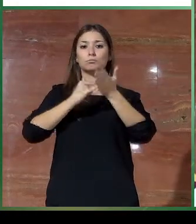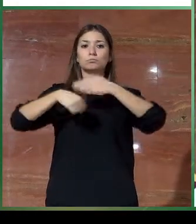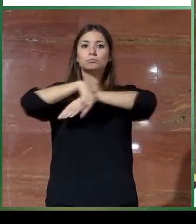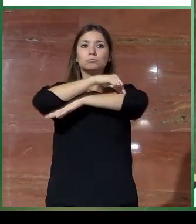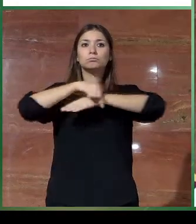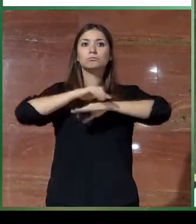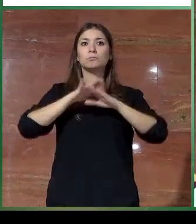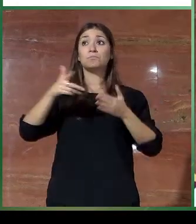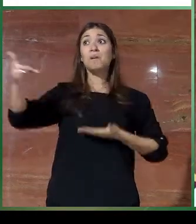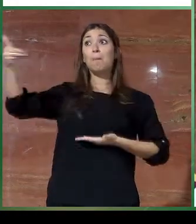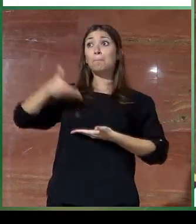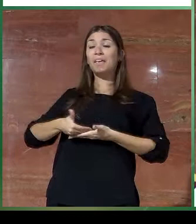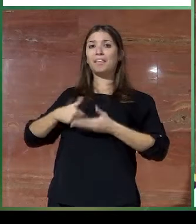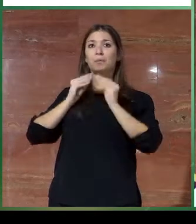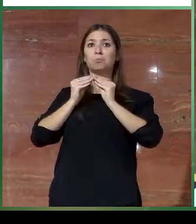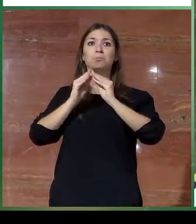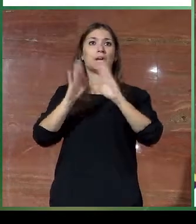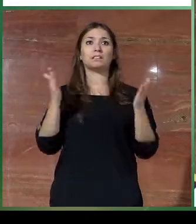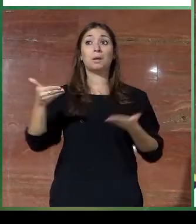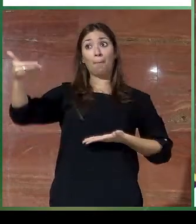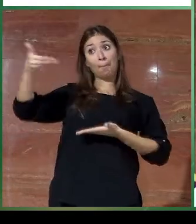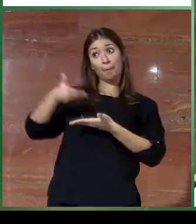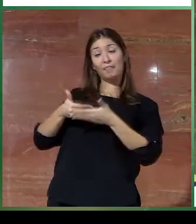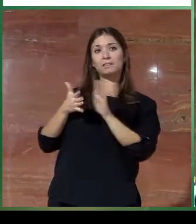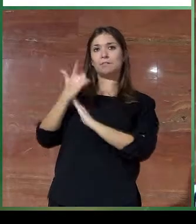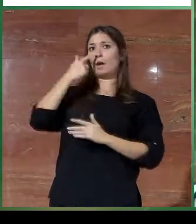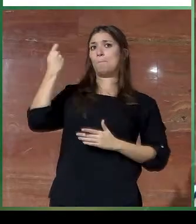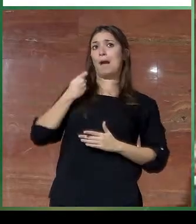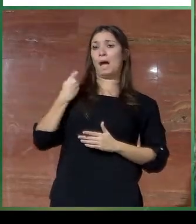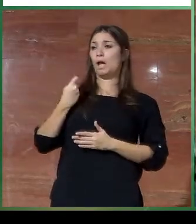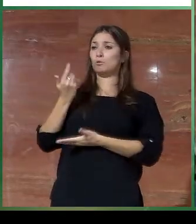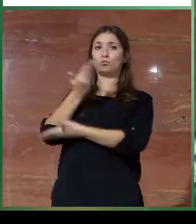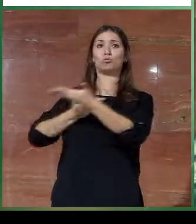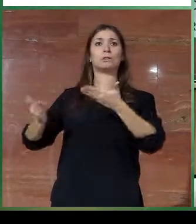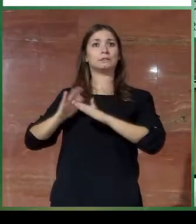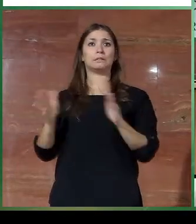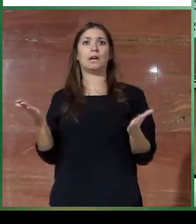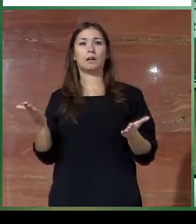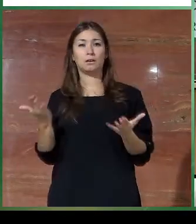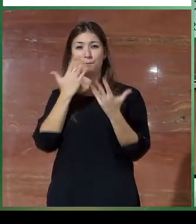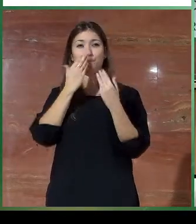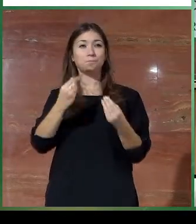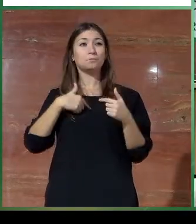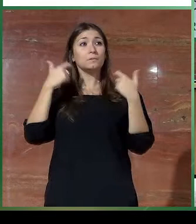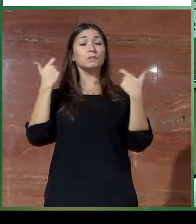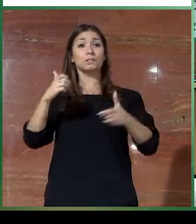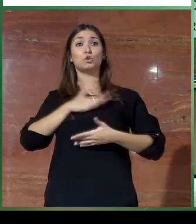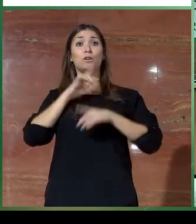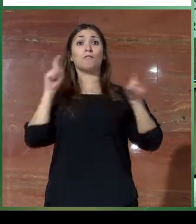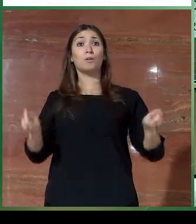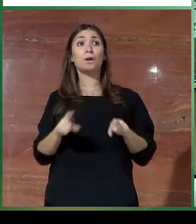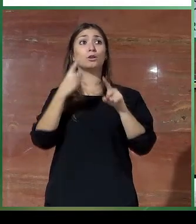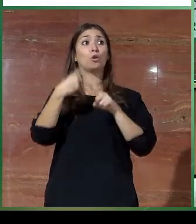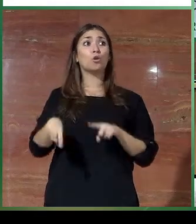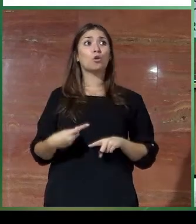a cabo un encargo de una persona que le va a pagar por ese encargo. Entonces, ya podrá hacer maravillas. Yo en el sector de la informática y una serie de